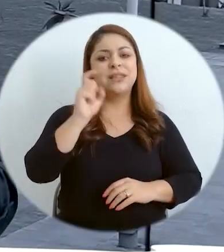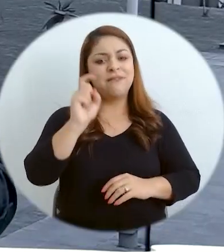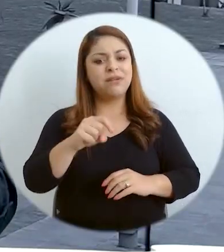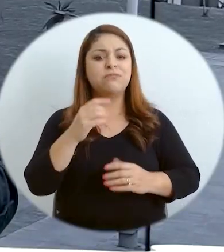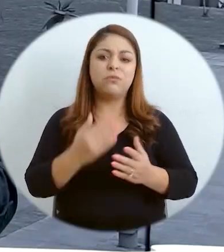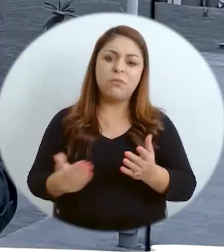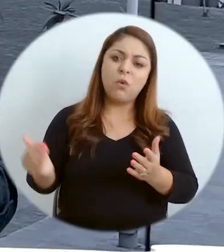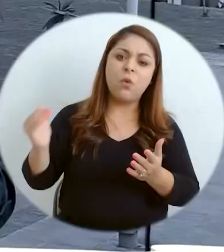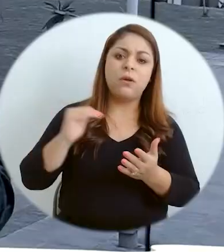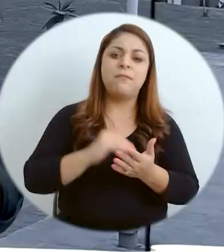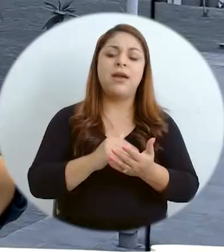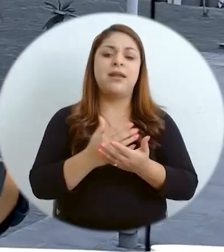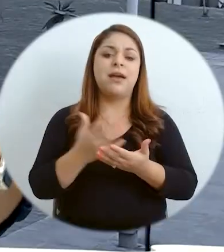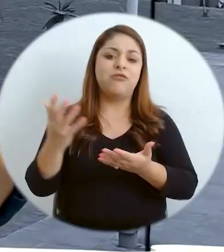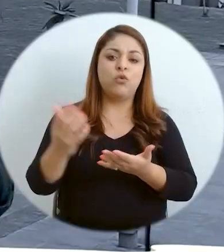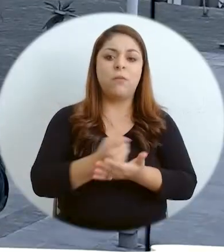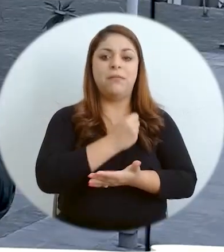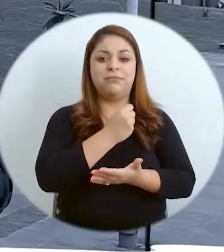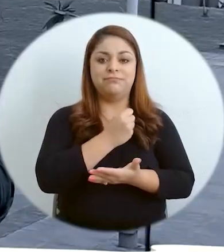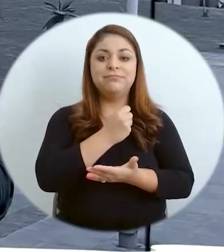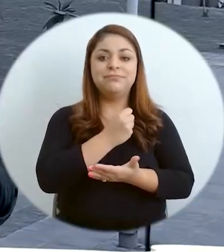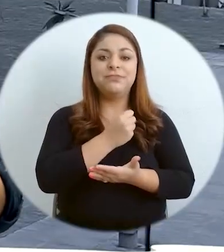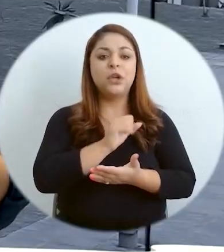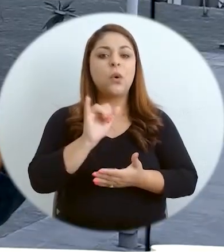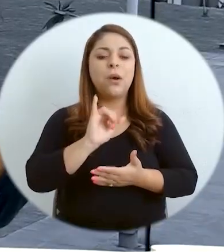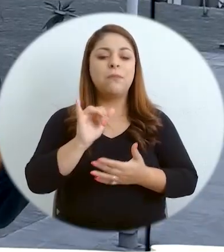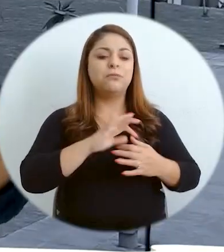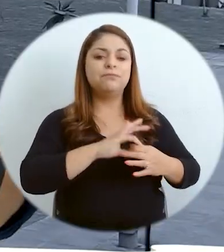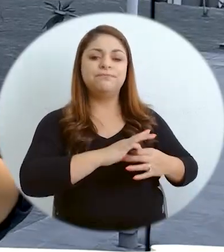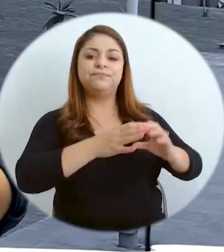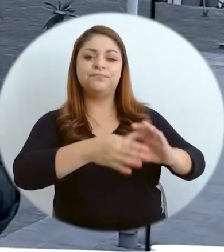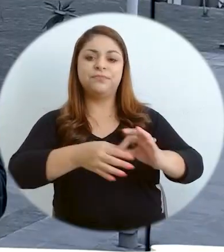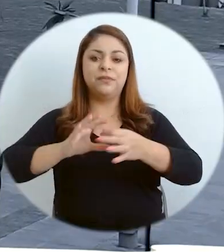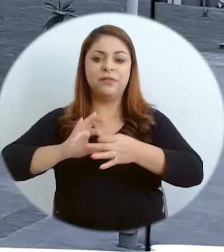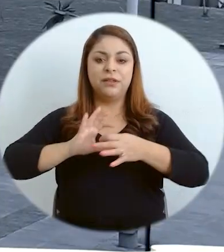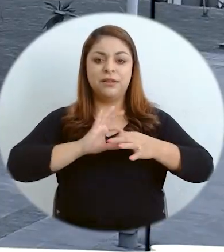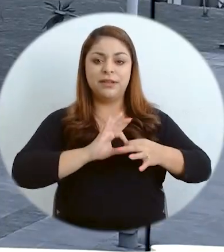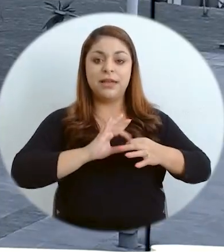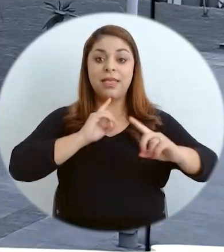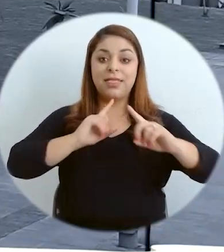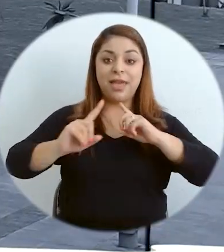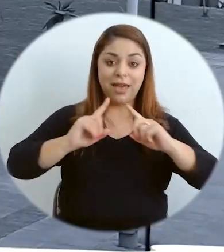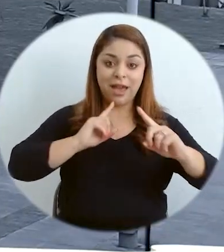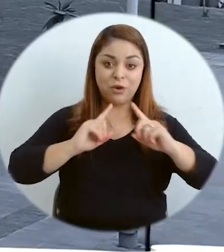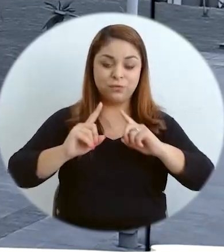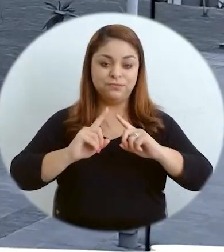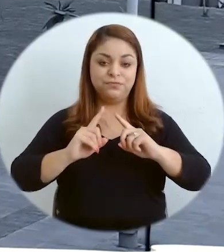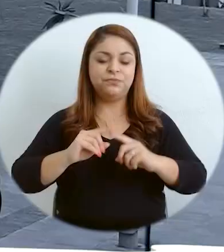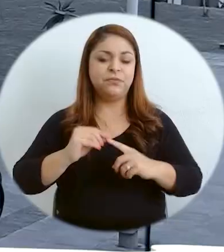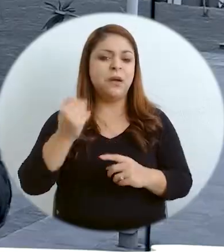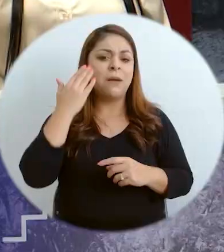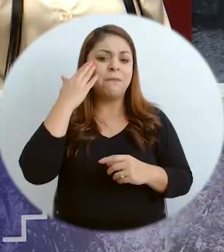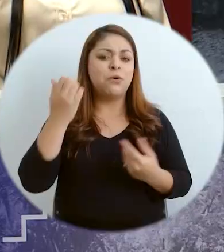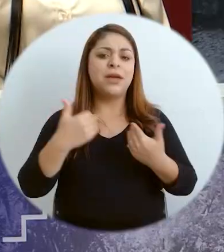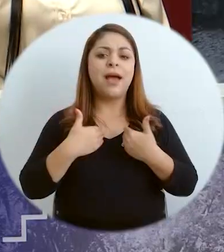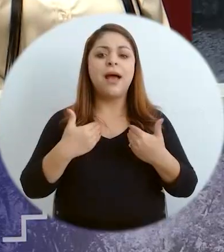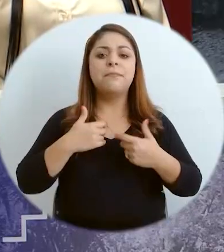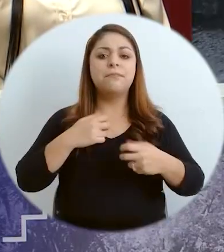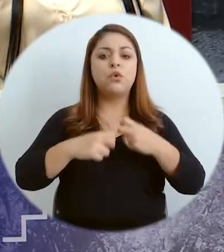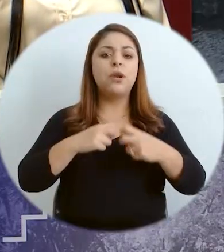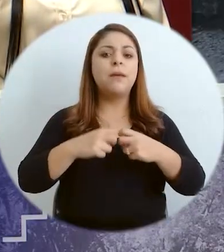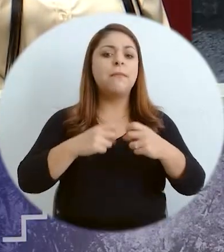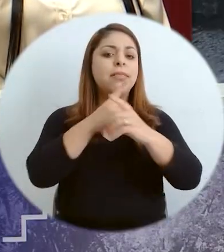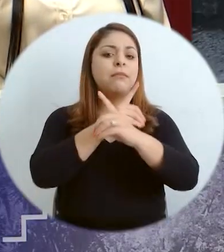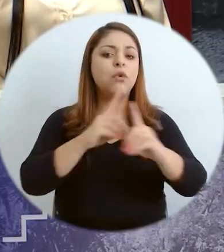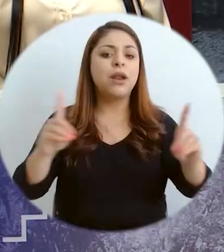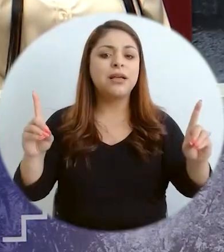tenemos que volver a recuperar. Esta articulación, este diálogo, vemos que ¿Por qué tenemos un problema de